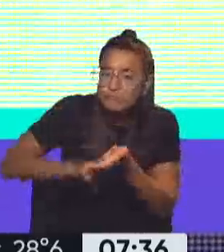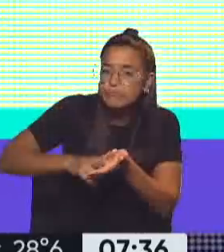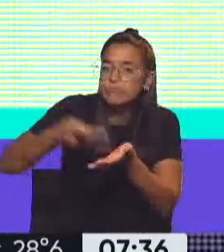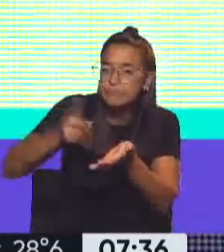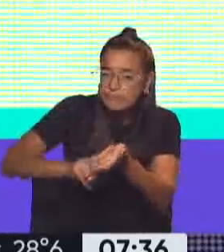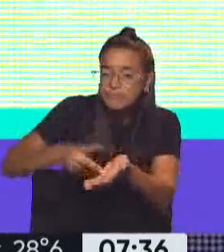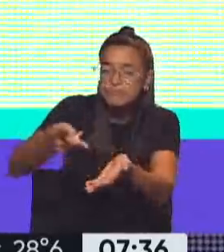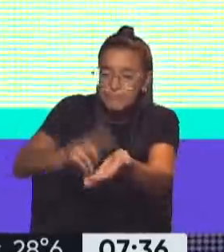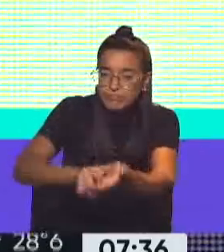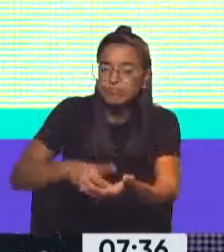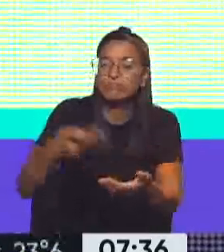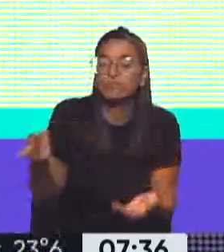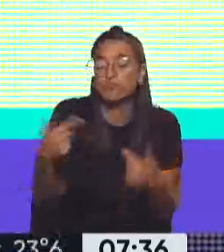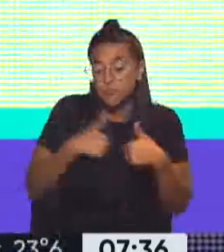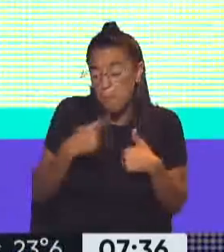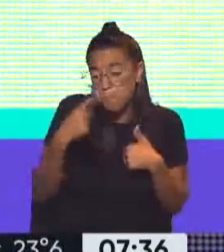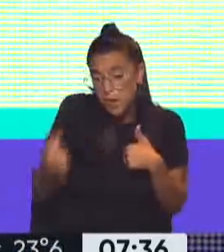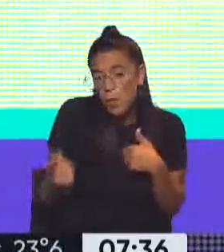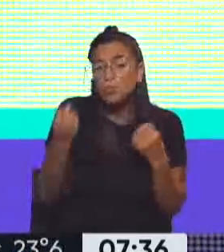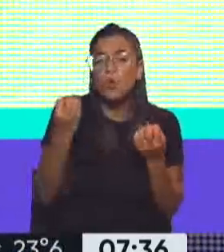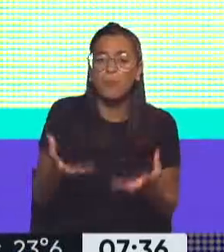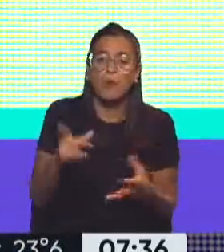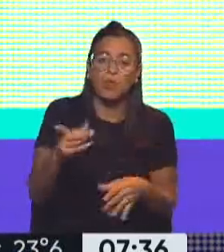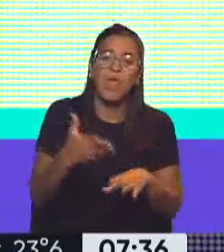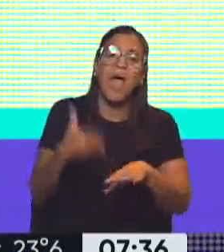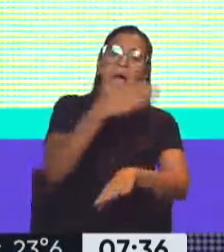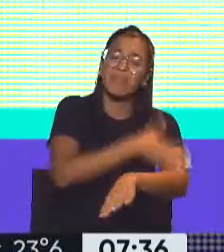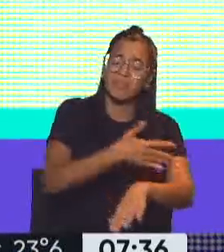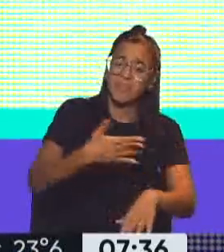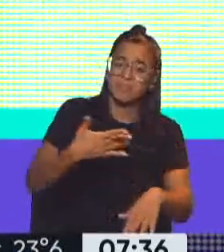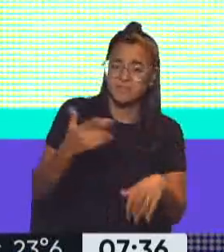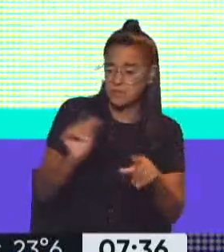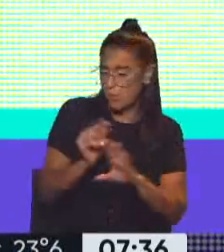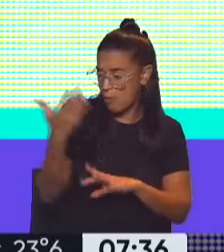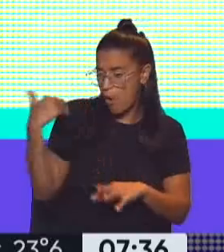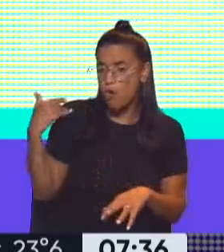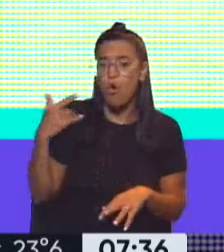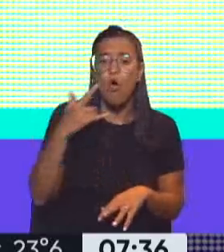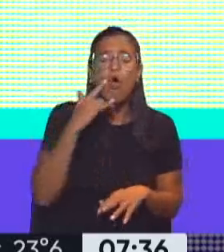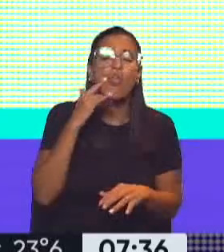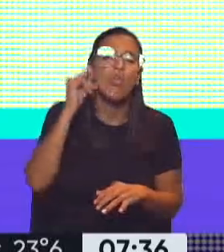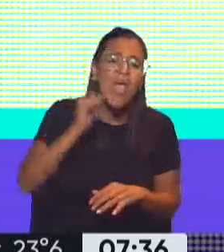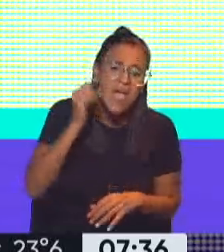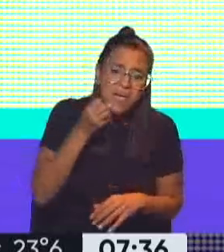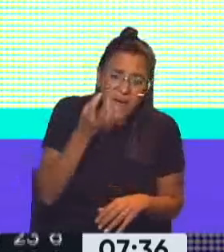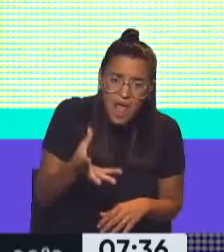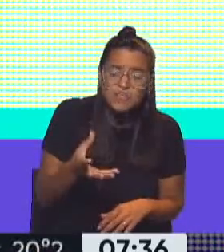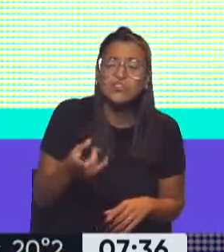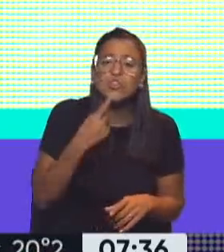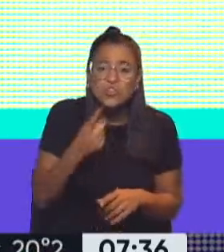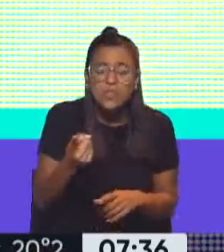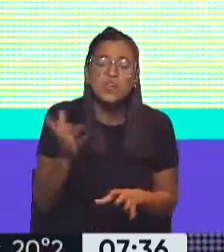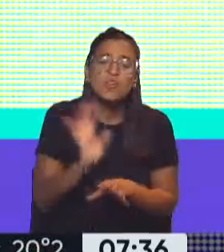repetía en distintas instancias? Le consulto esto habida cuenta de declaraciones que hubo en los últimos días en la causa, en la que se indicó que